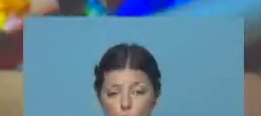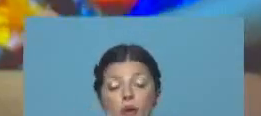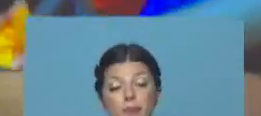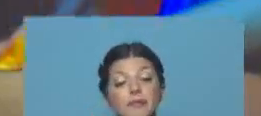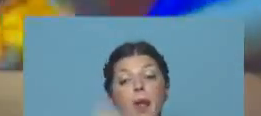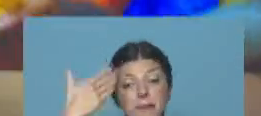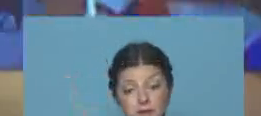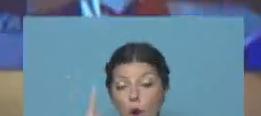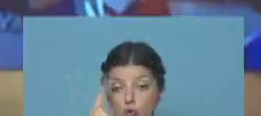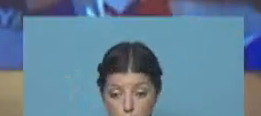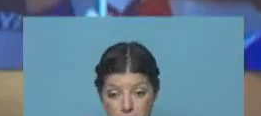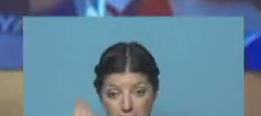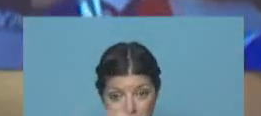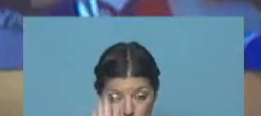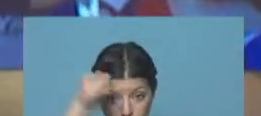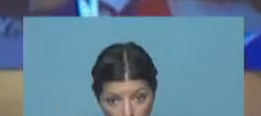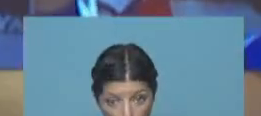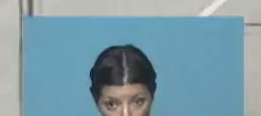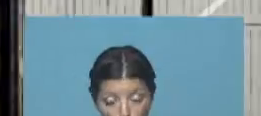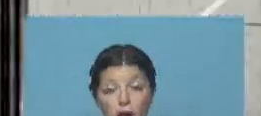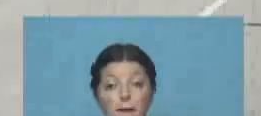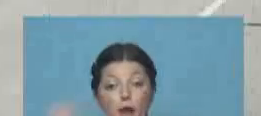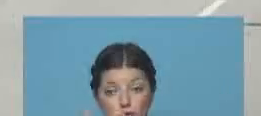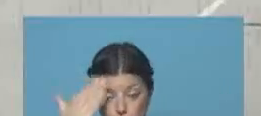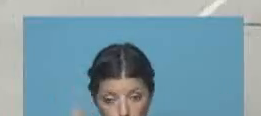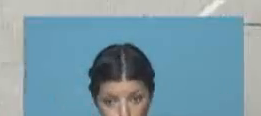a la Asamblea Constituyente. Vemos el informe y lo analizamos.